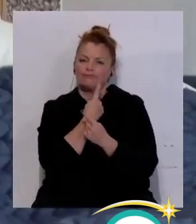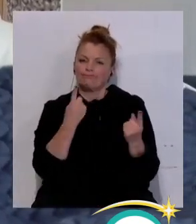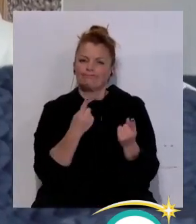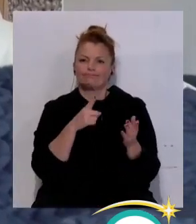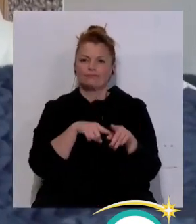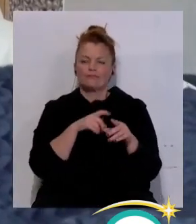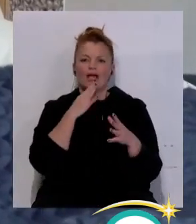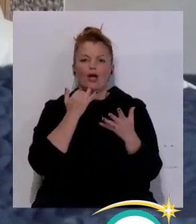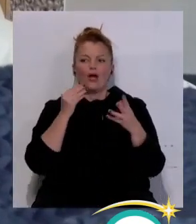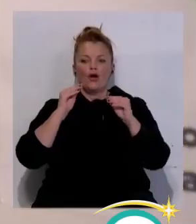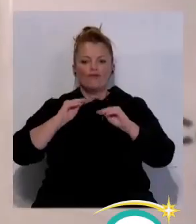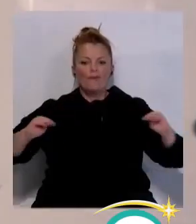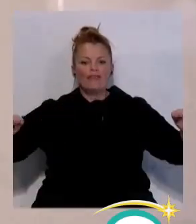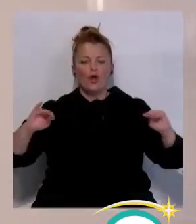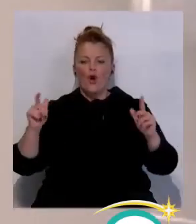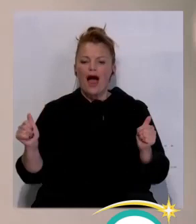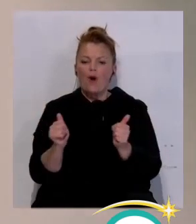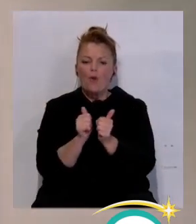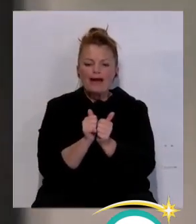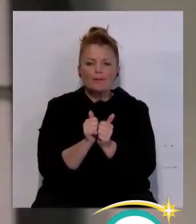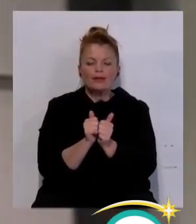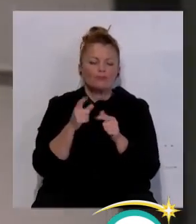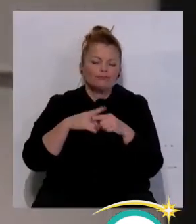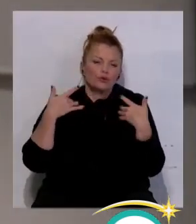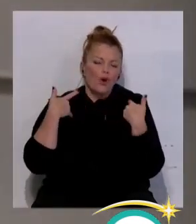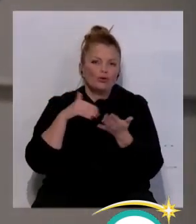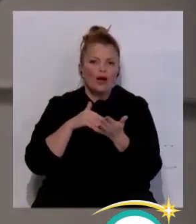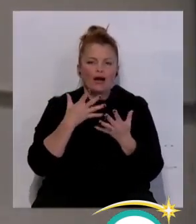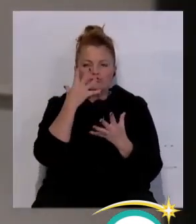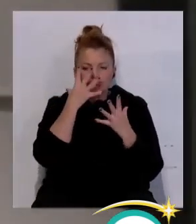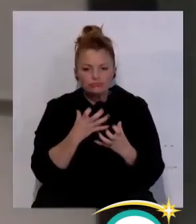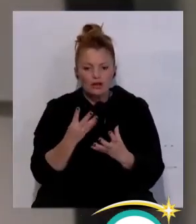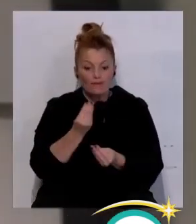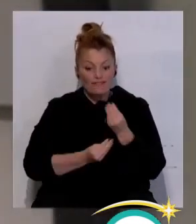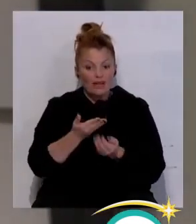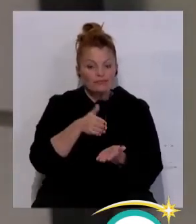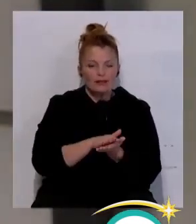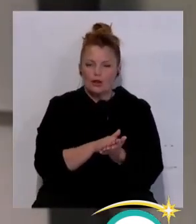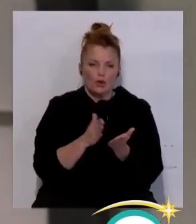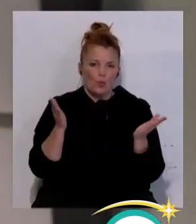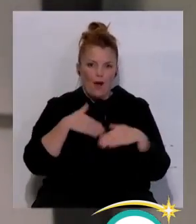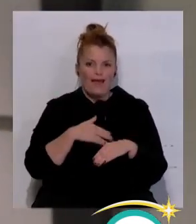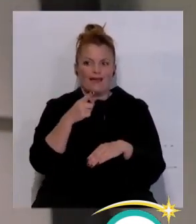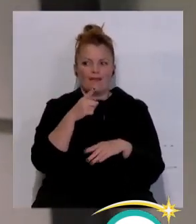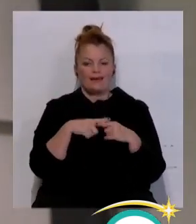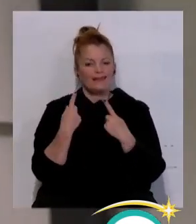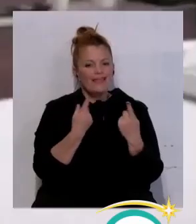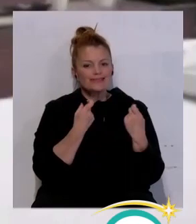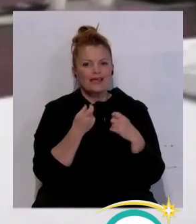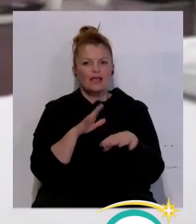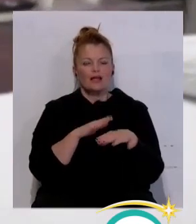no hay formación en el acompañamiento de la tristeza por un bebé fallecido. De ahí la necesidad de romper con